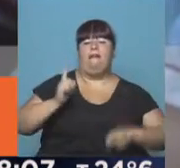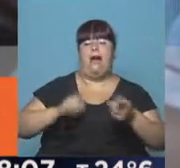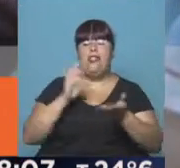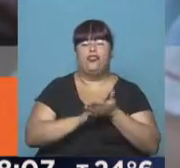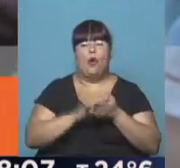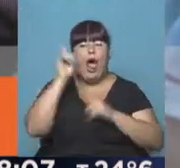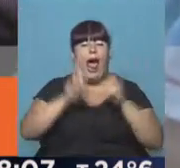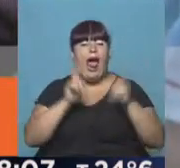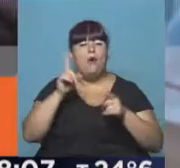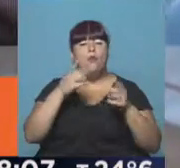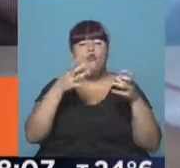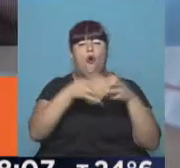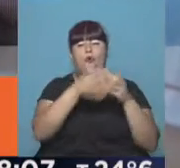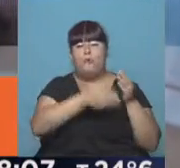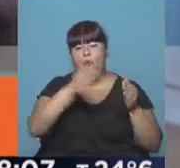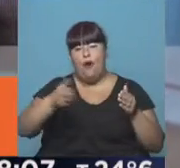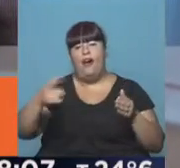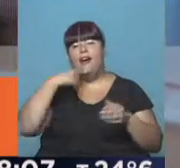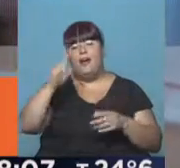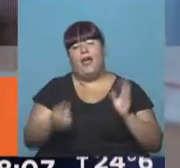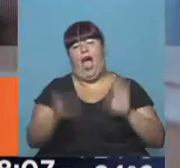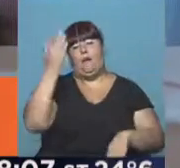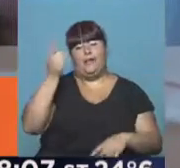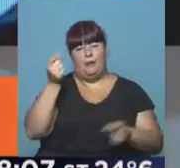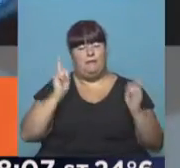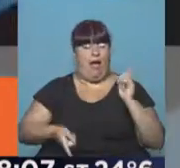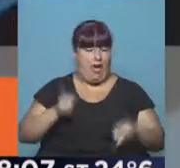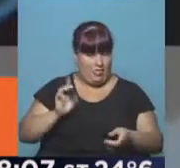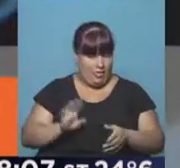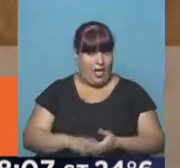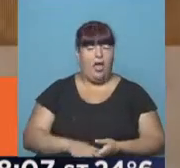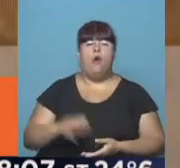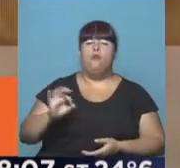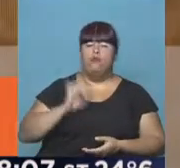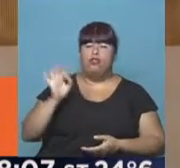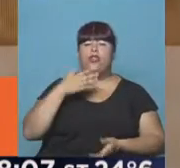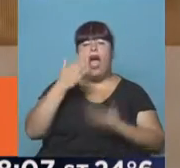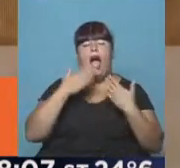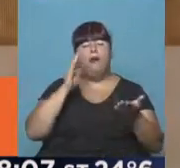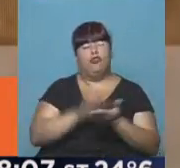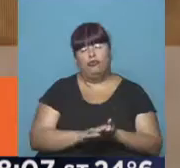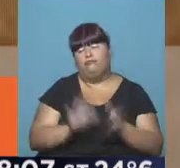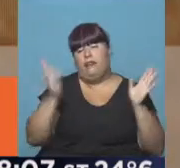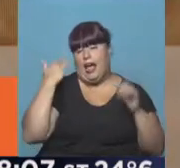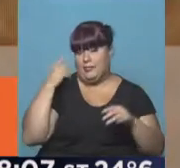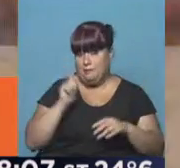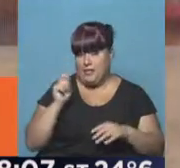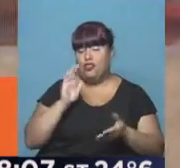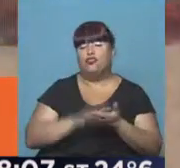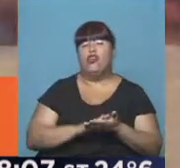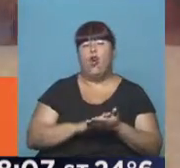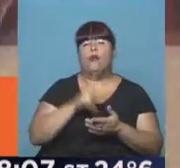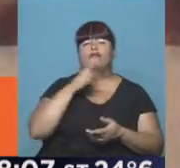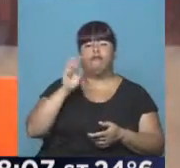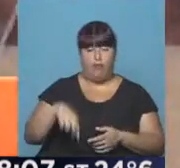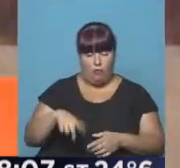algunas algunos eslabones de la cadena que hagan que puedan dominar los precios durante mucho tiempo se estuvo hablando por lo menos en los últimos meses del fenómeno